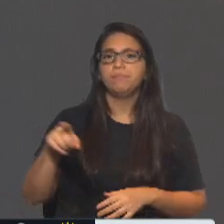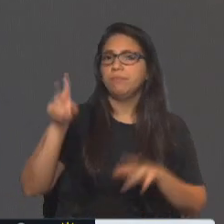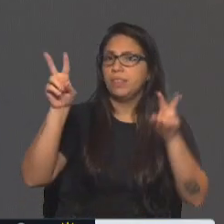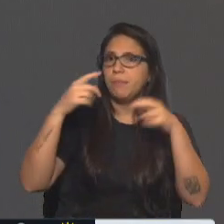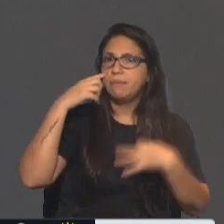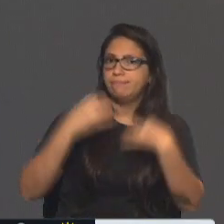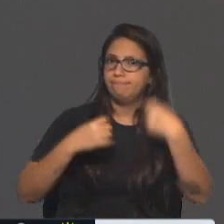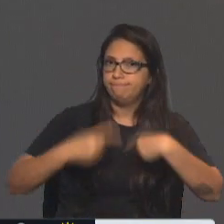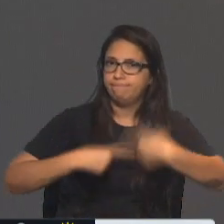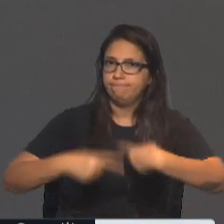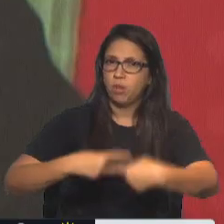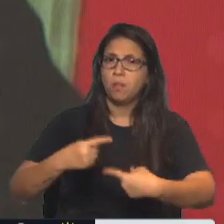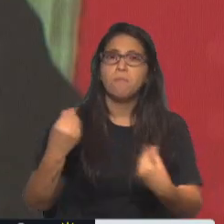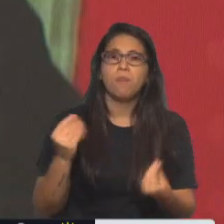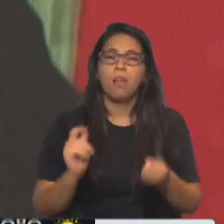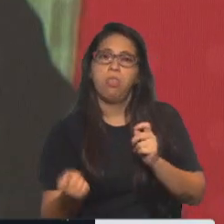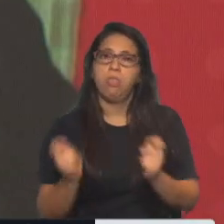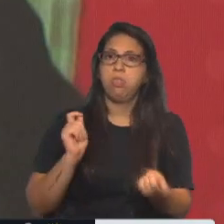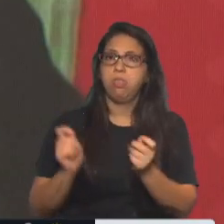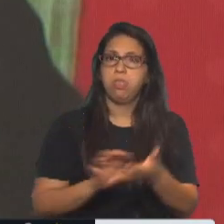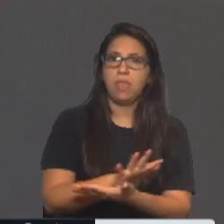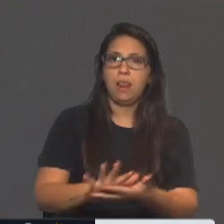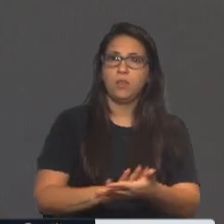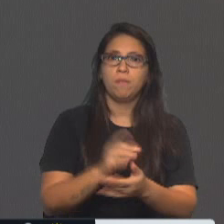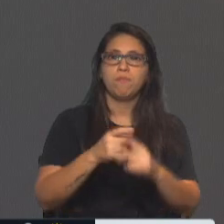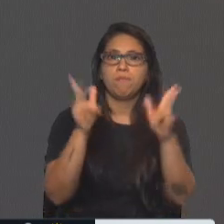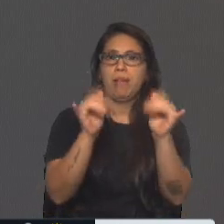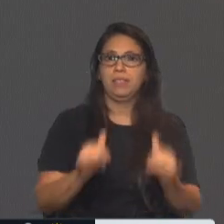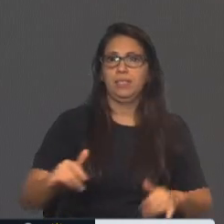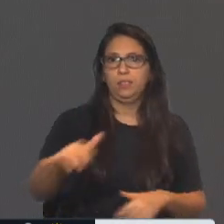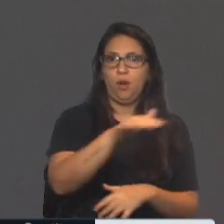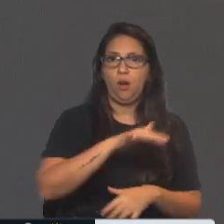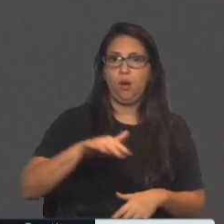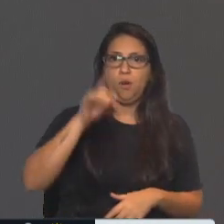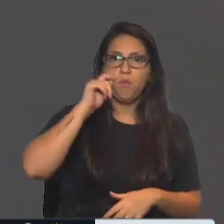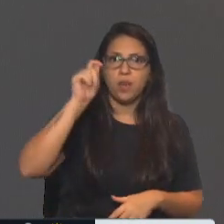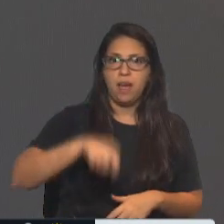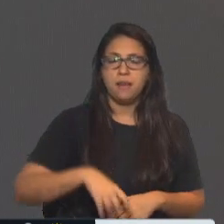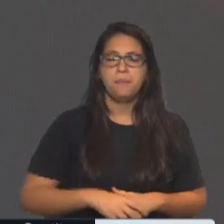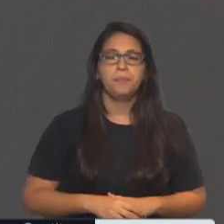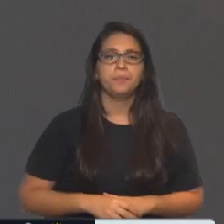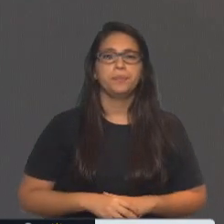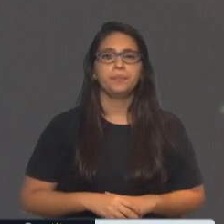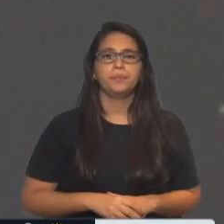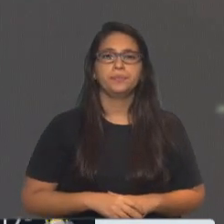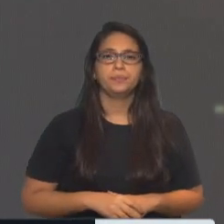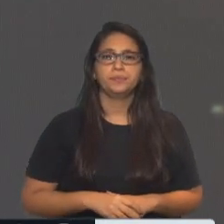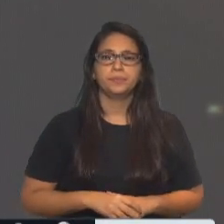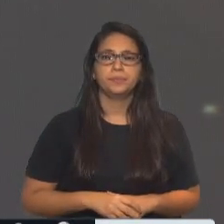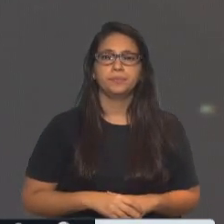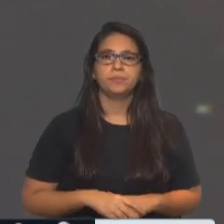analizando, lógicamente, es el minuto a minuto de esta negociación por la paz allí en Ucrania. Bueno, otra de las cuestiones